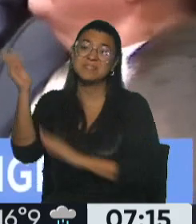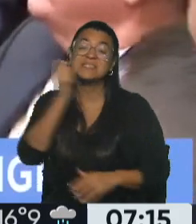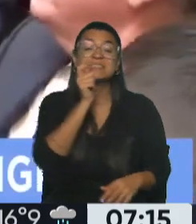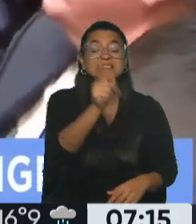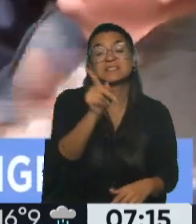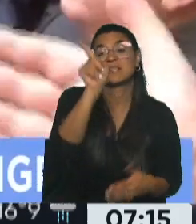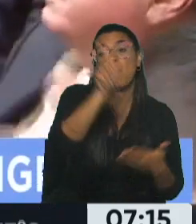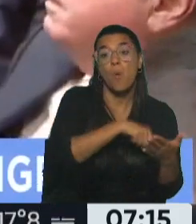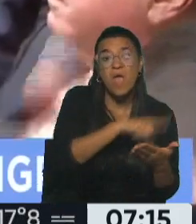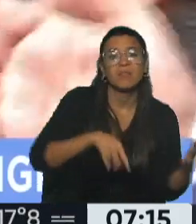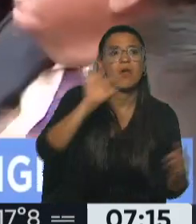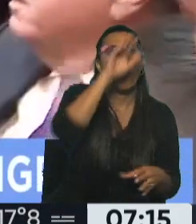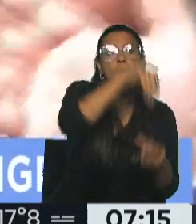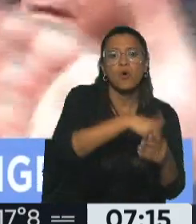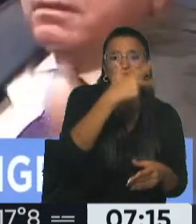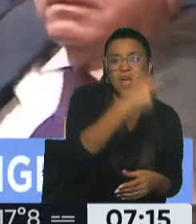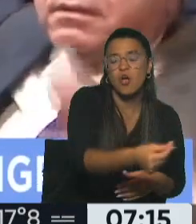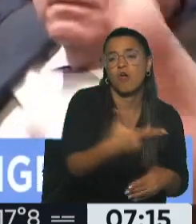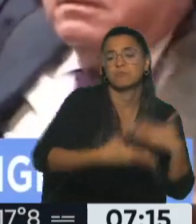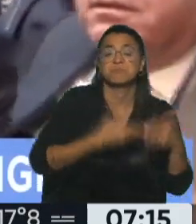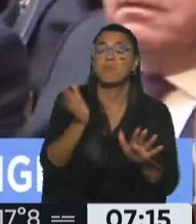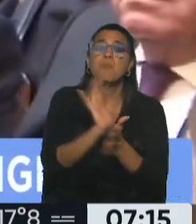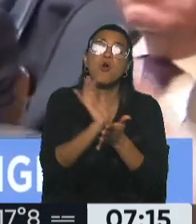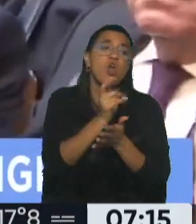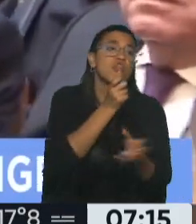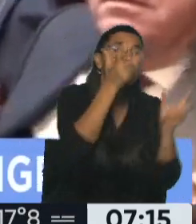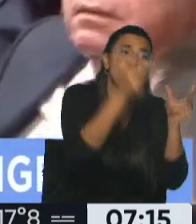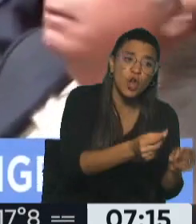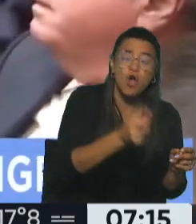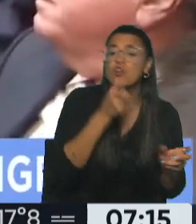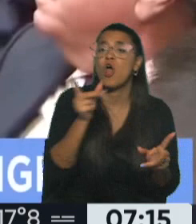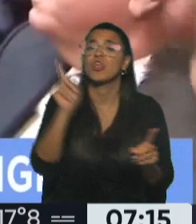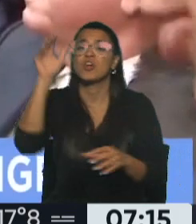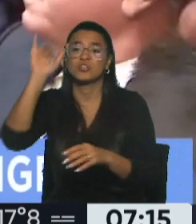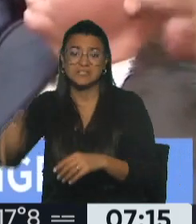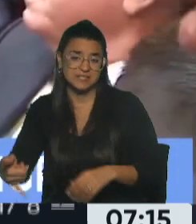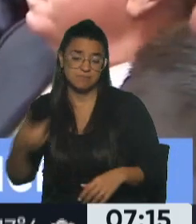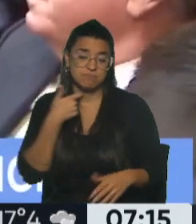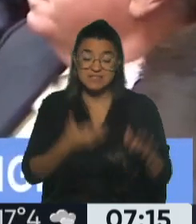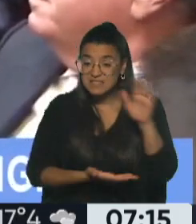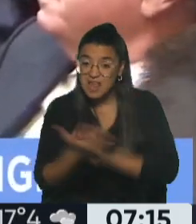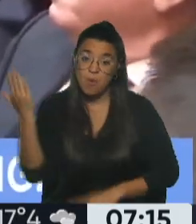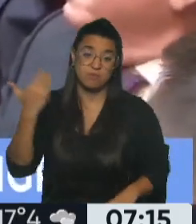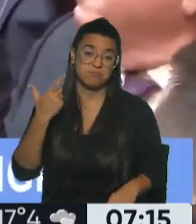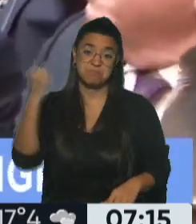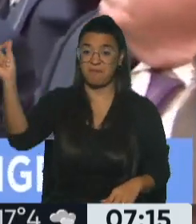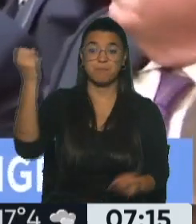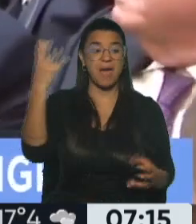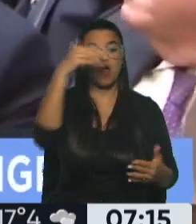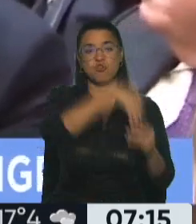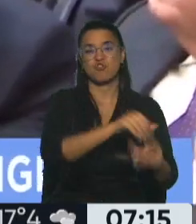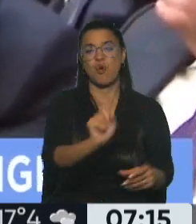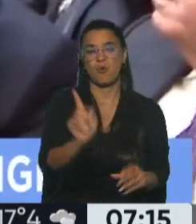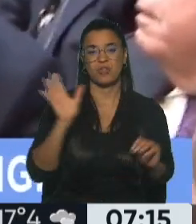adhesión se levantó y se fue un ni ni un un ni claro para votar para no votar quizás esa decisión fue